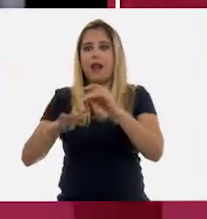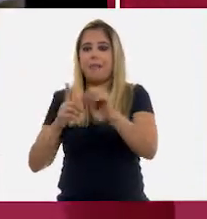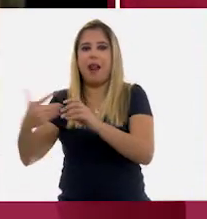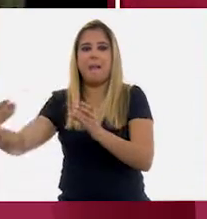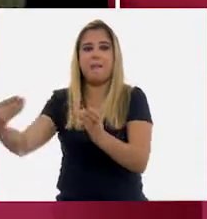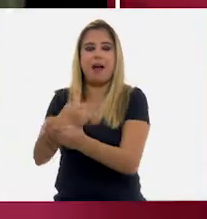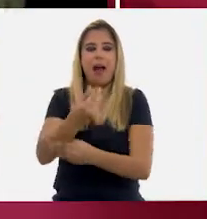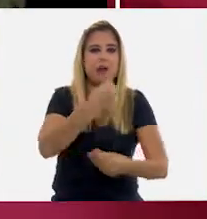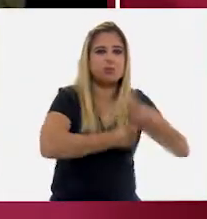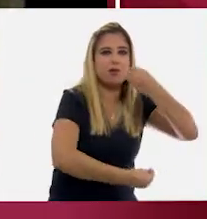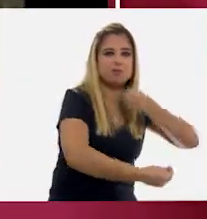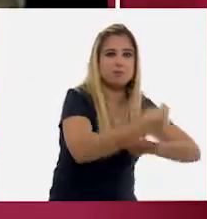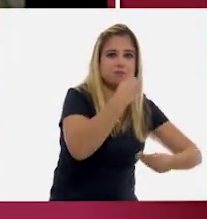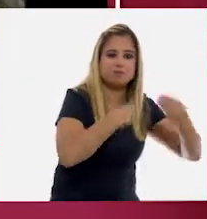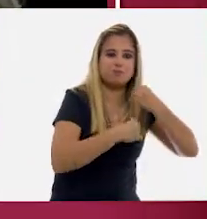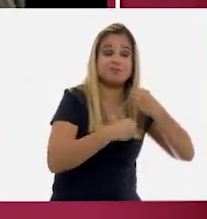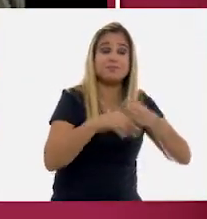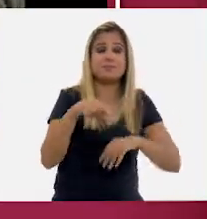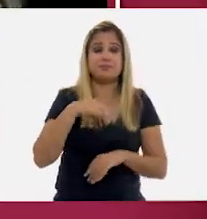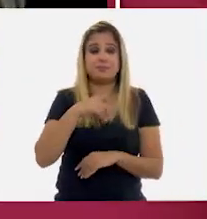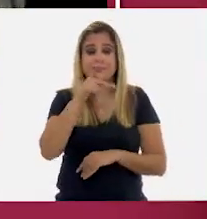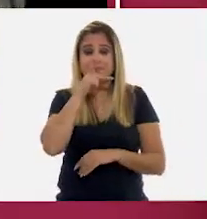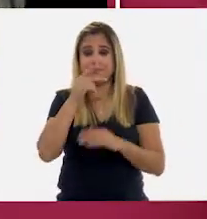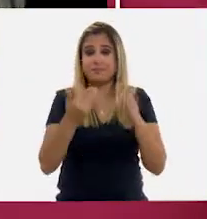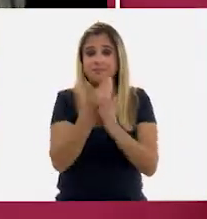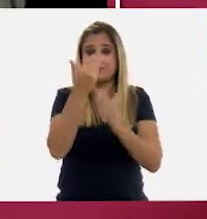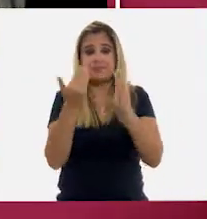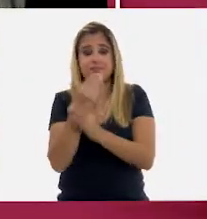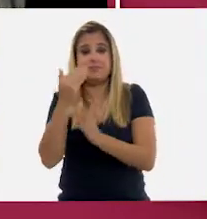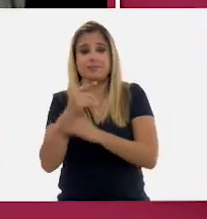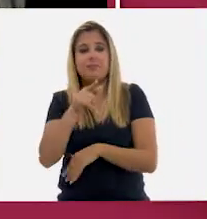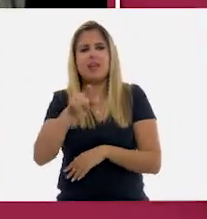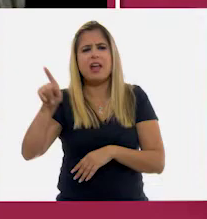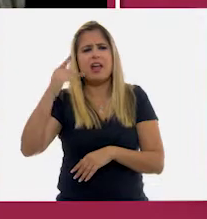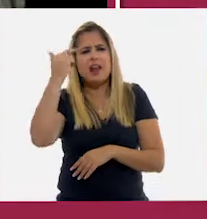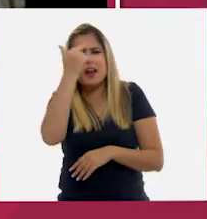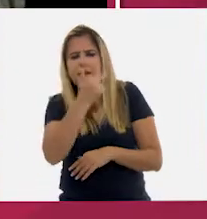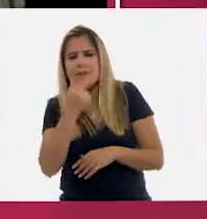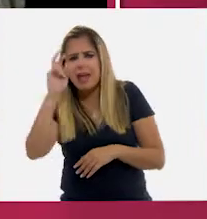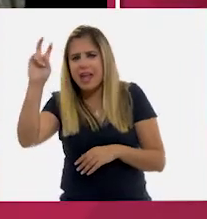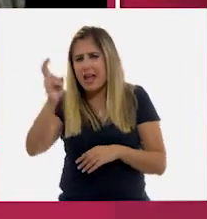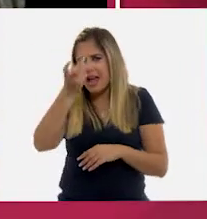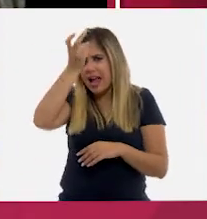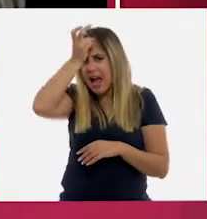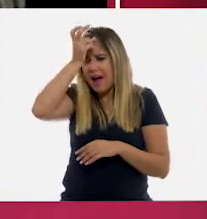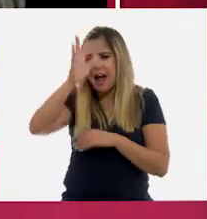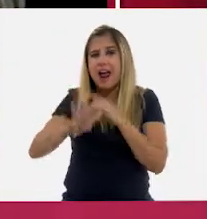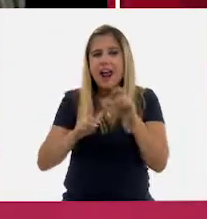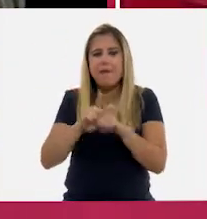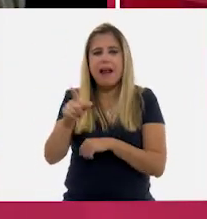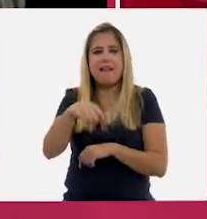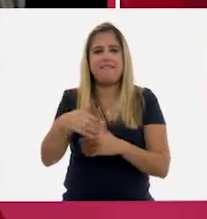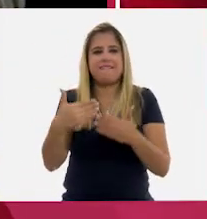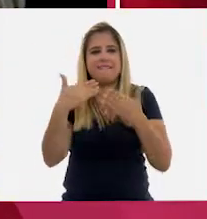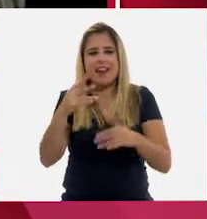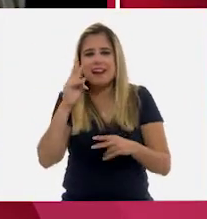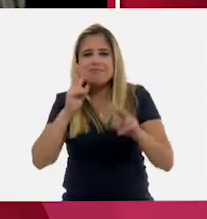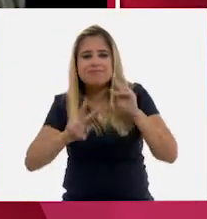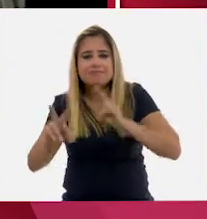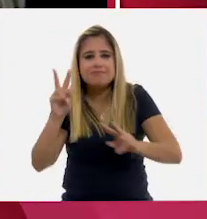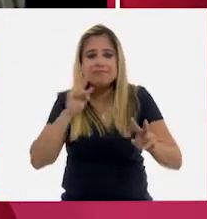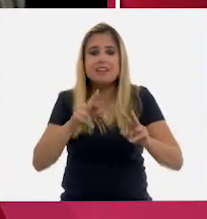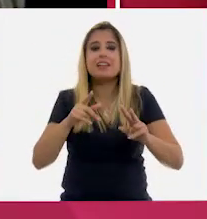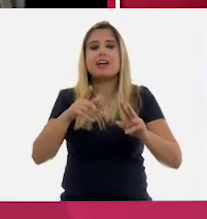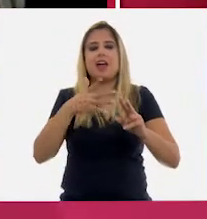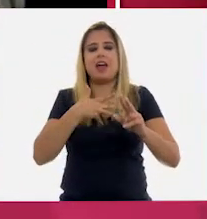coman. Mi papá, todas las mañanas, va a revisar que las cabras estén bien. Les abre